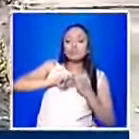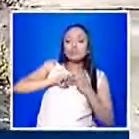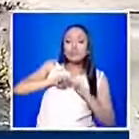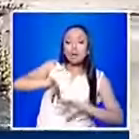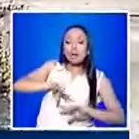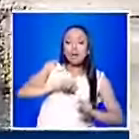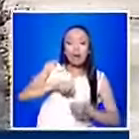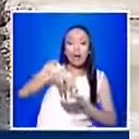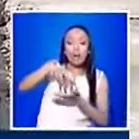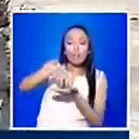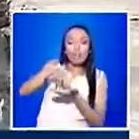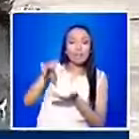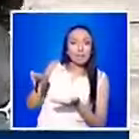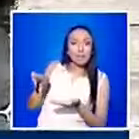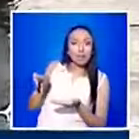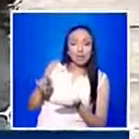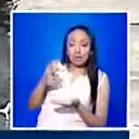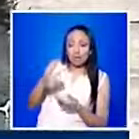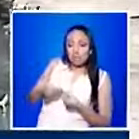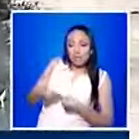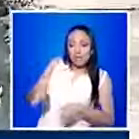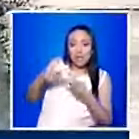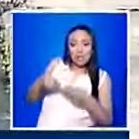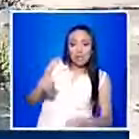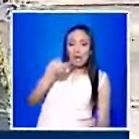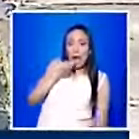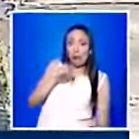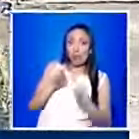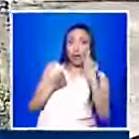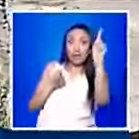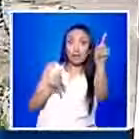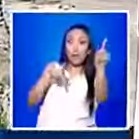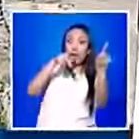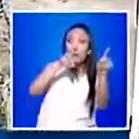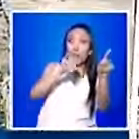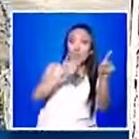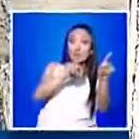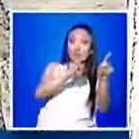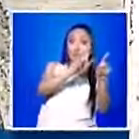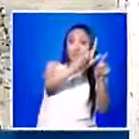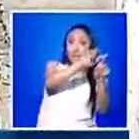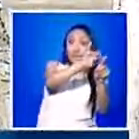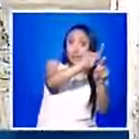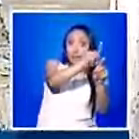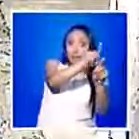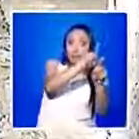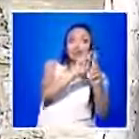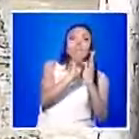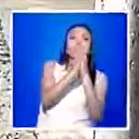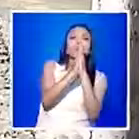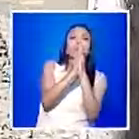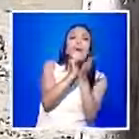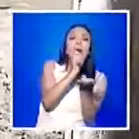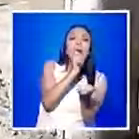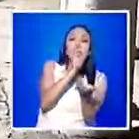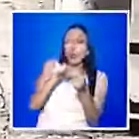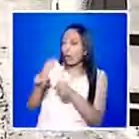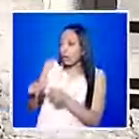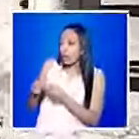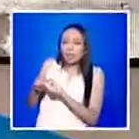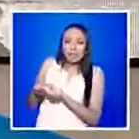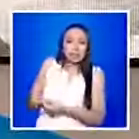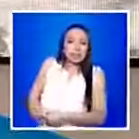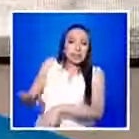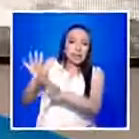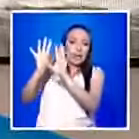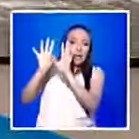y el desperdicio del agua. Estuvimos en Apizulí, los vecinos pidiendo, rogando por el agua y acá lamentablemente